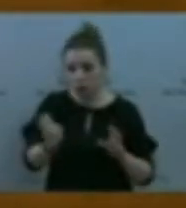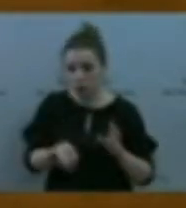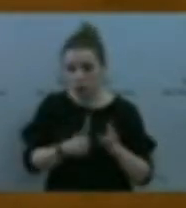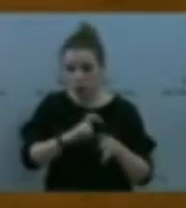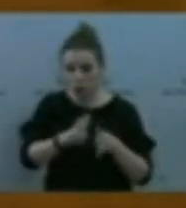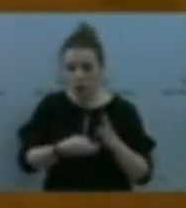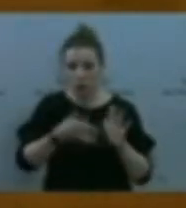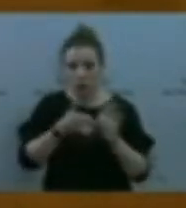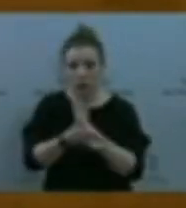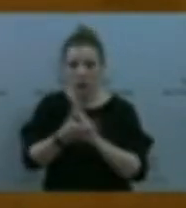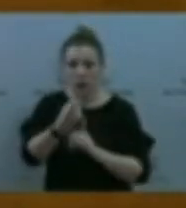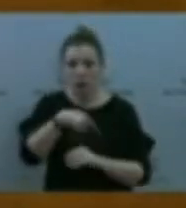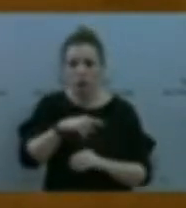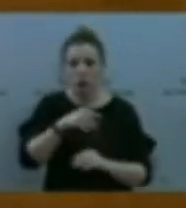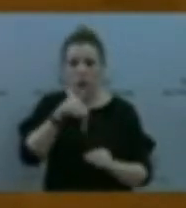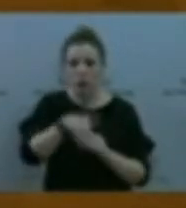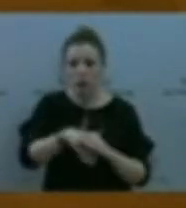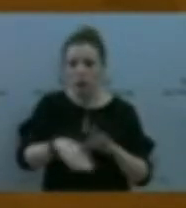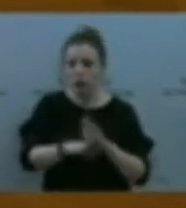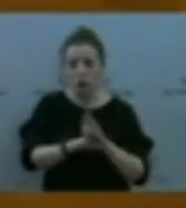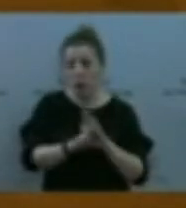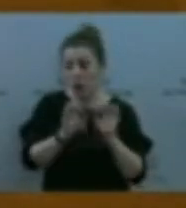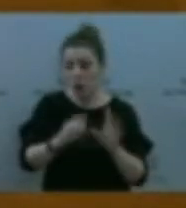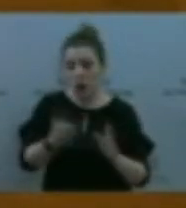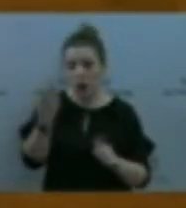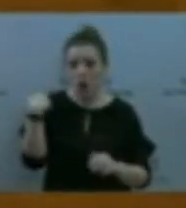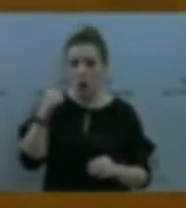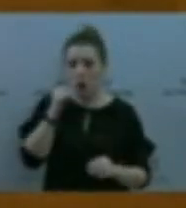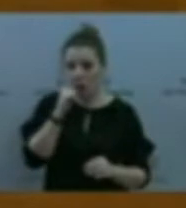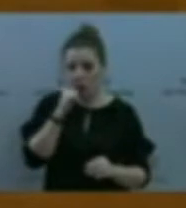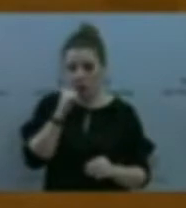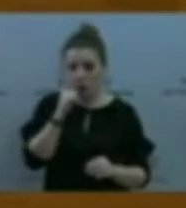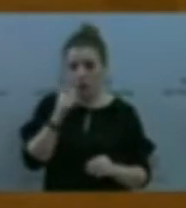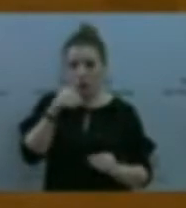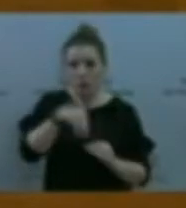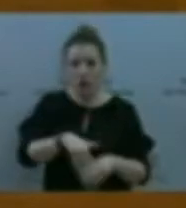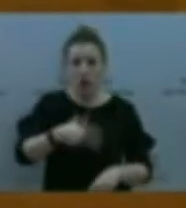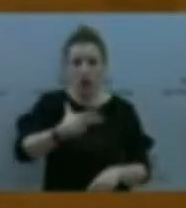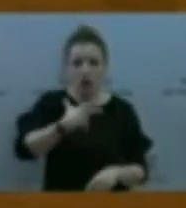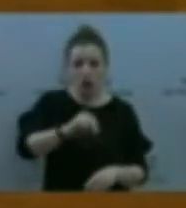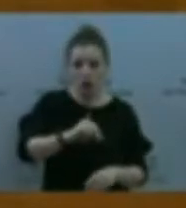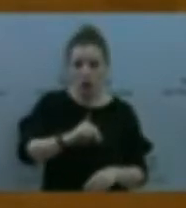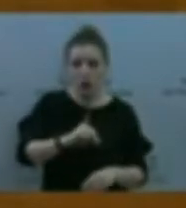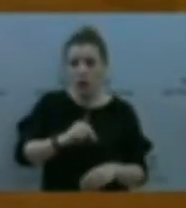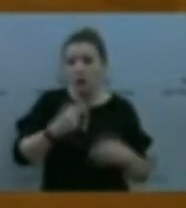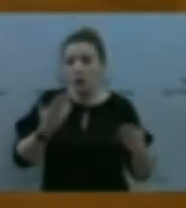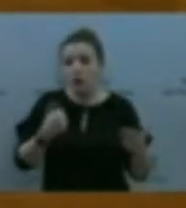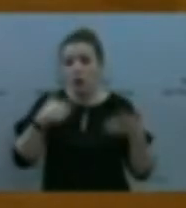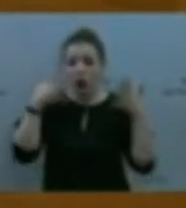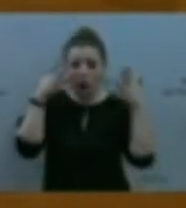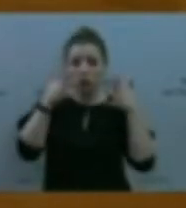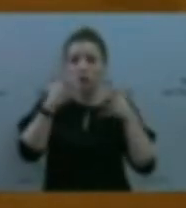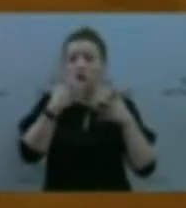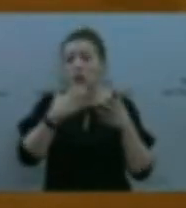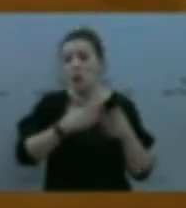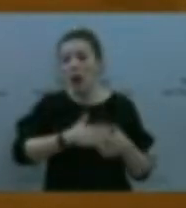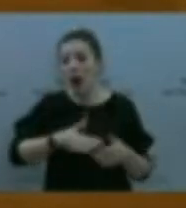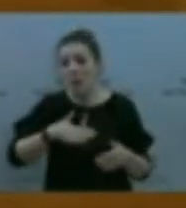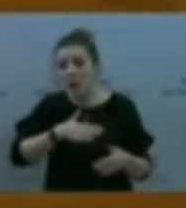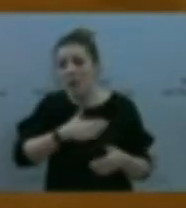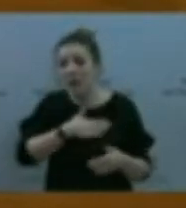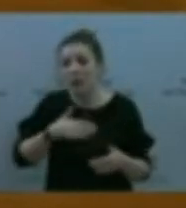junio, que es votar que no la toma en consideración, y yo le aconsejo que si de forma amable quiere proponer a esta Cámara